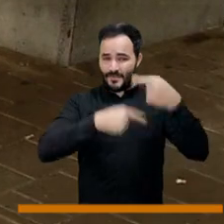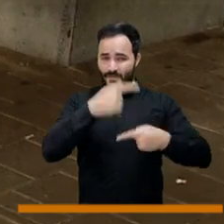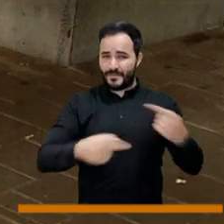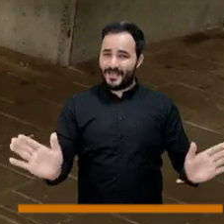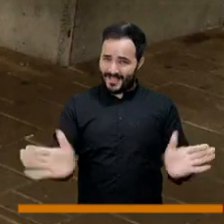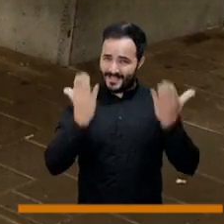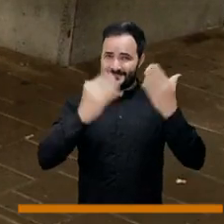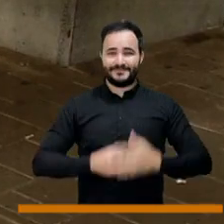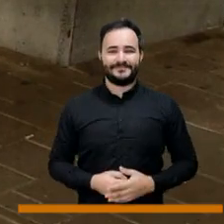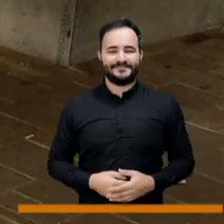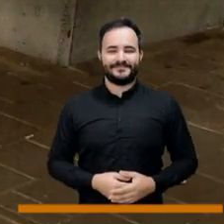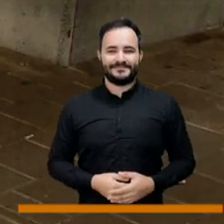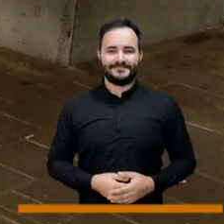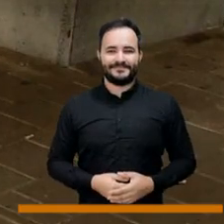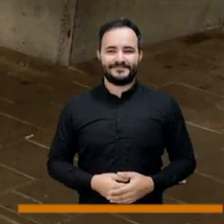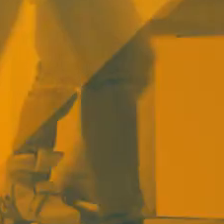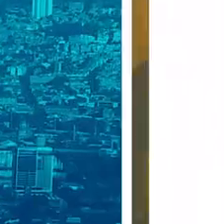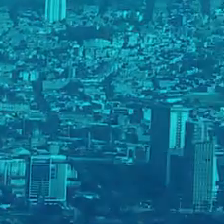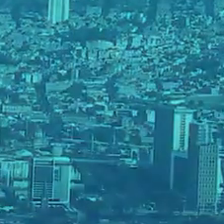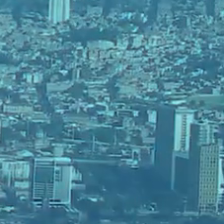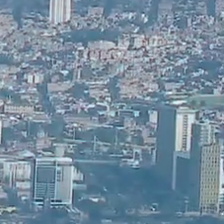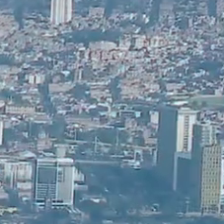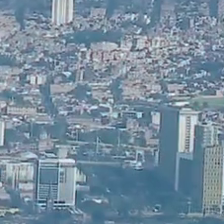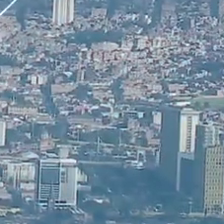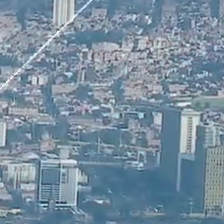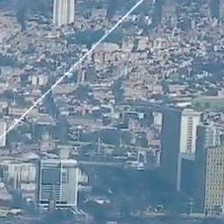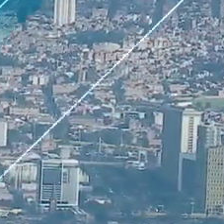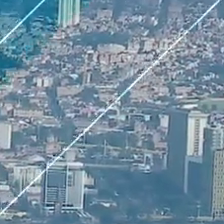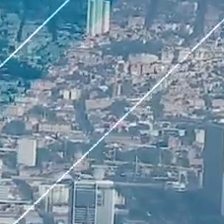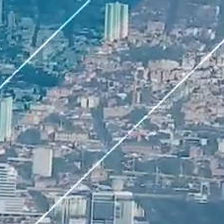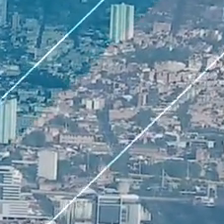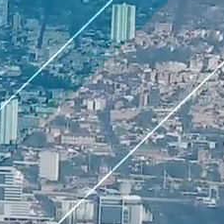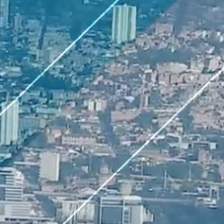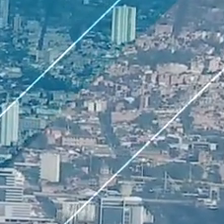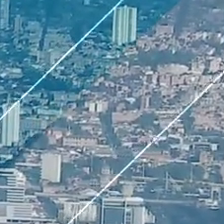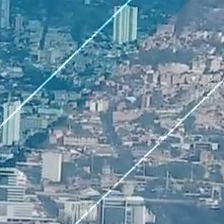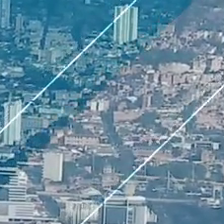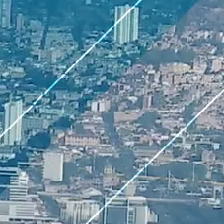redes sociales porque ahí la conversación no para.